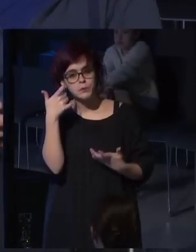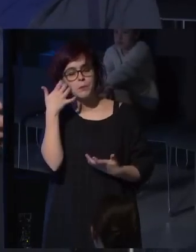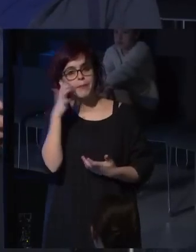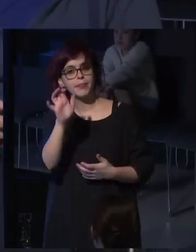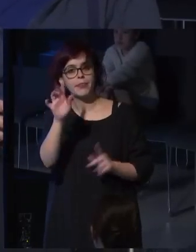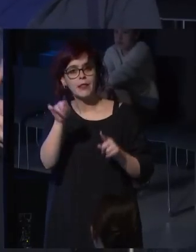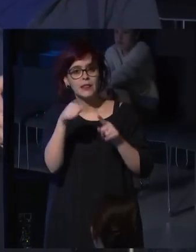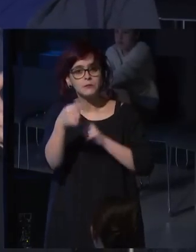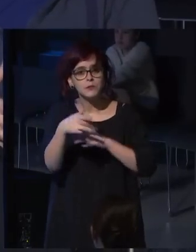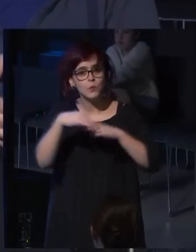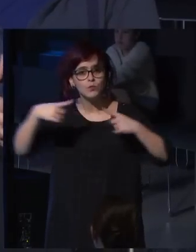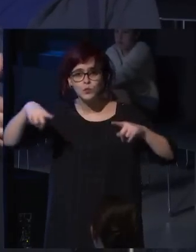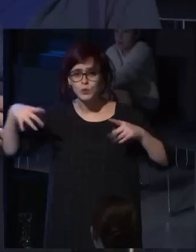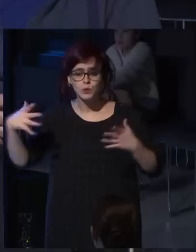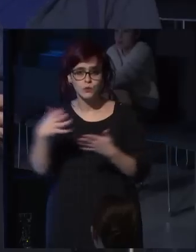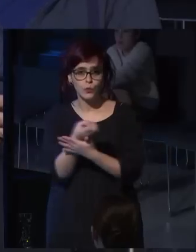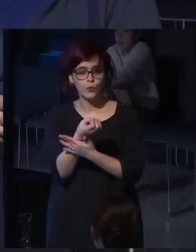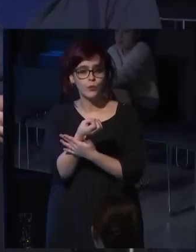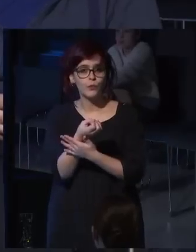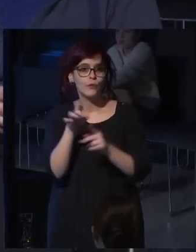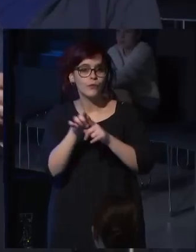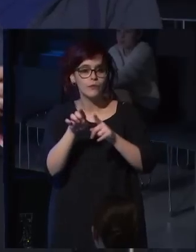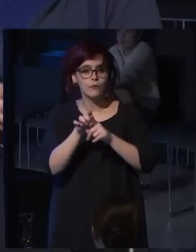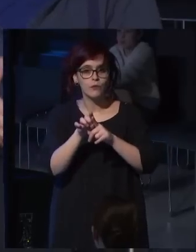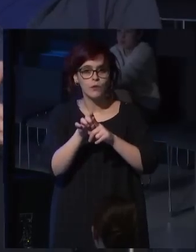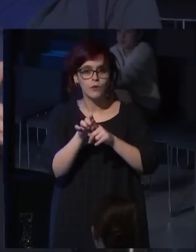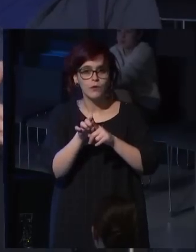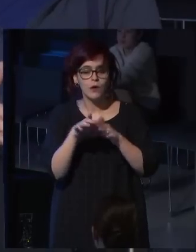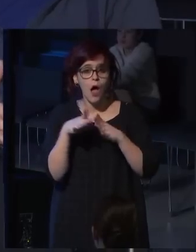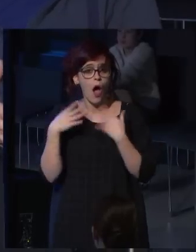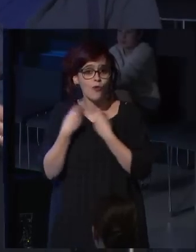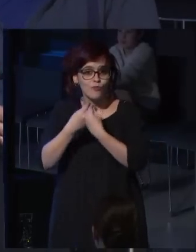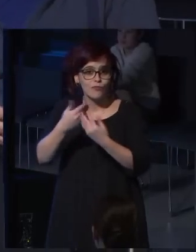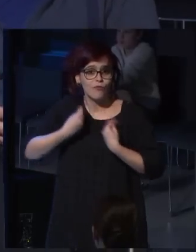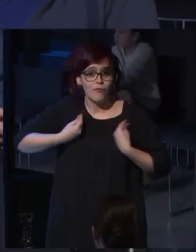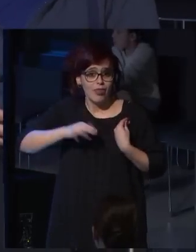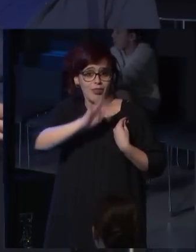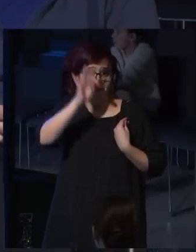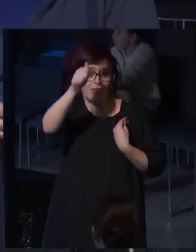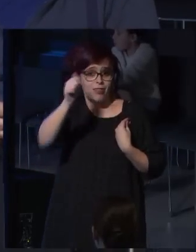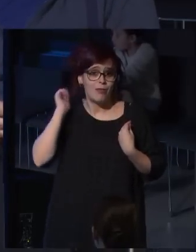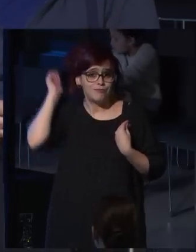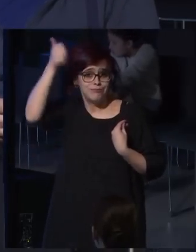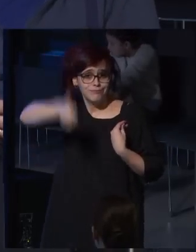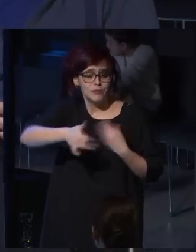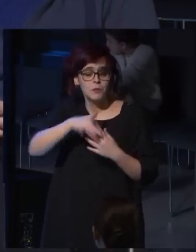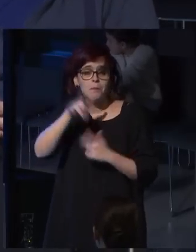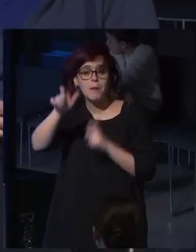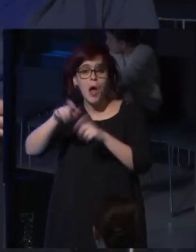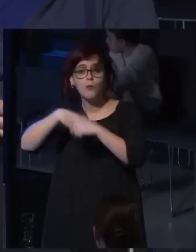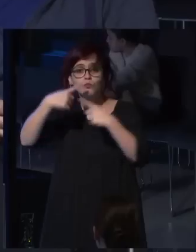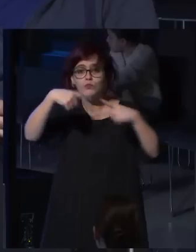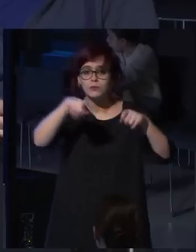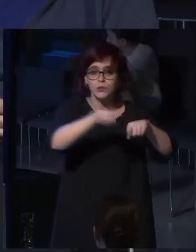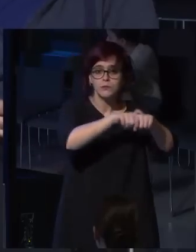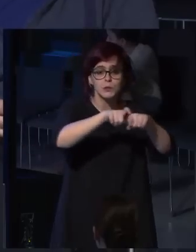que la música a todo el mundo es una cosa que le acompaña toda la vida. Para unos un tipo de música y